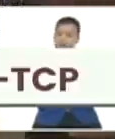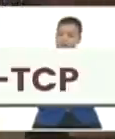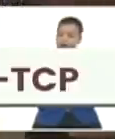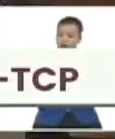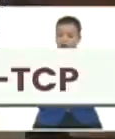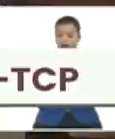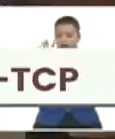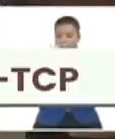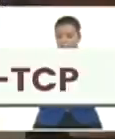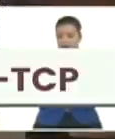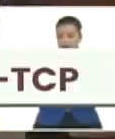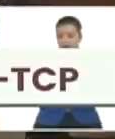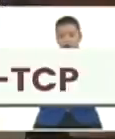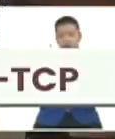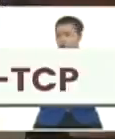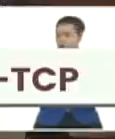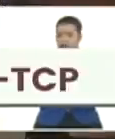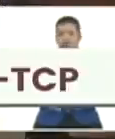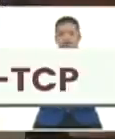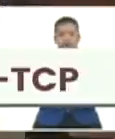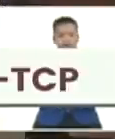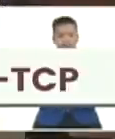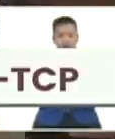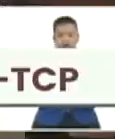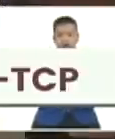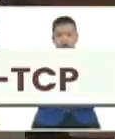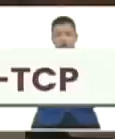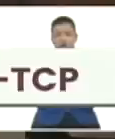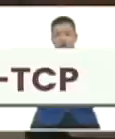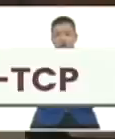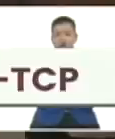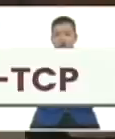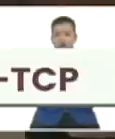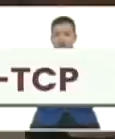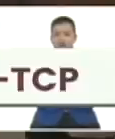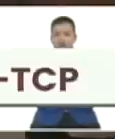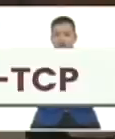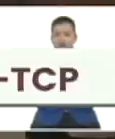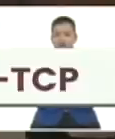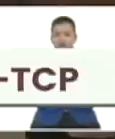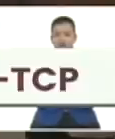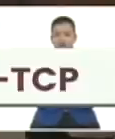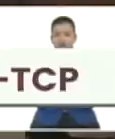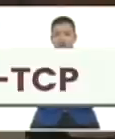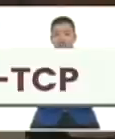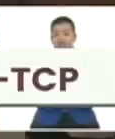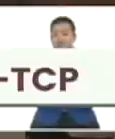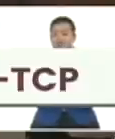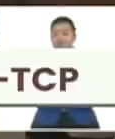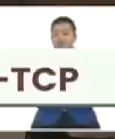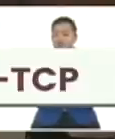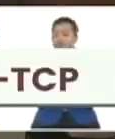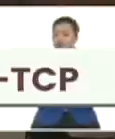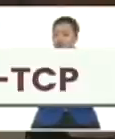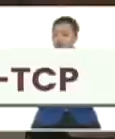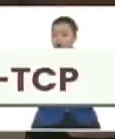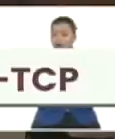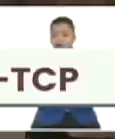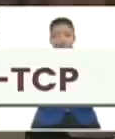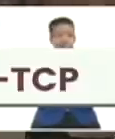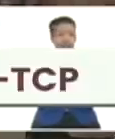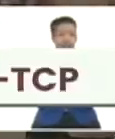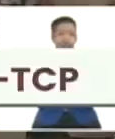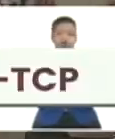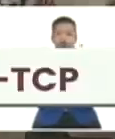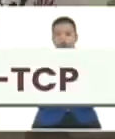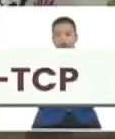que han rechazado de manera contundente y de diversas formas las exclusiones de la reunión